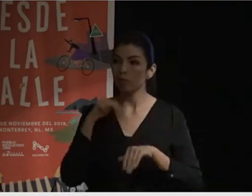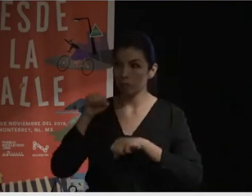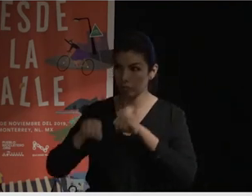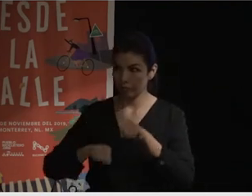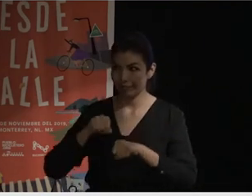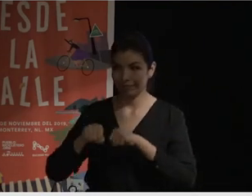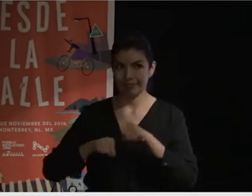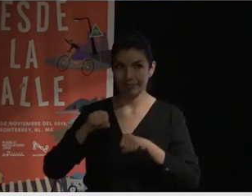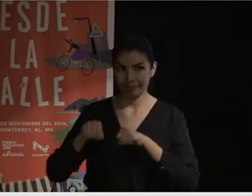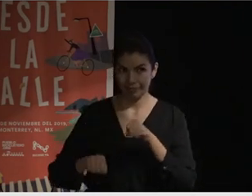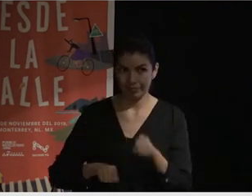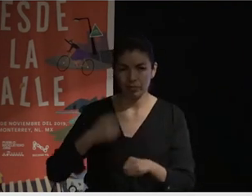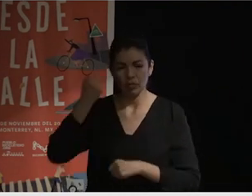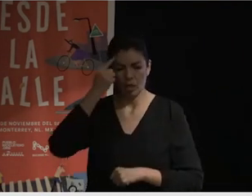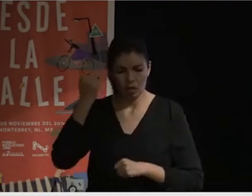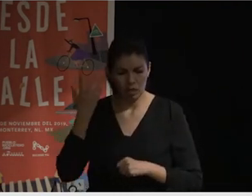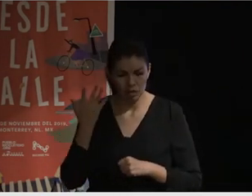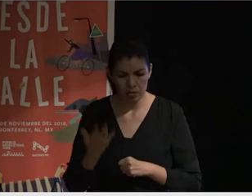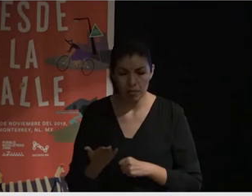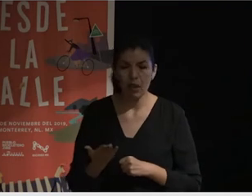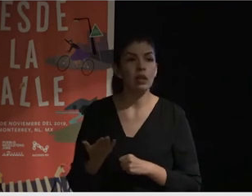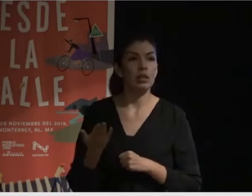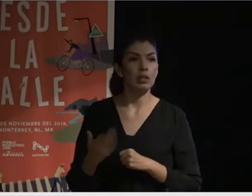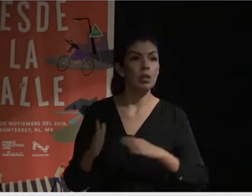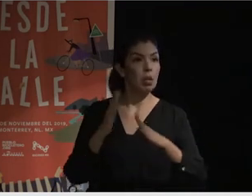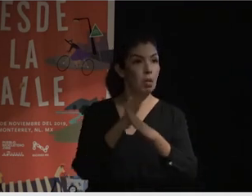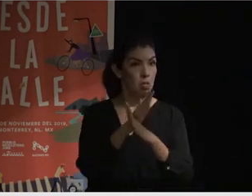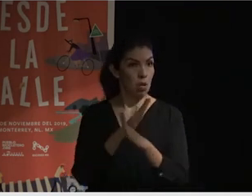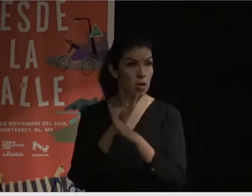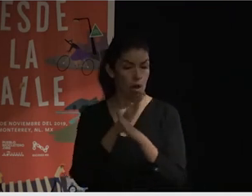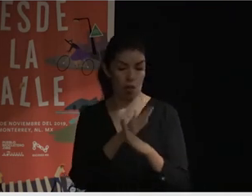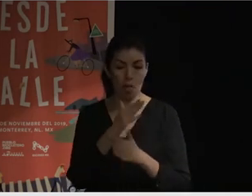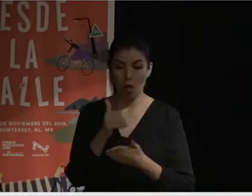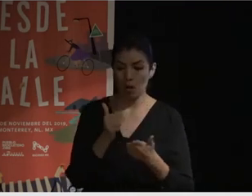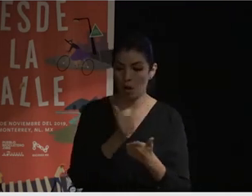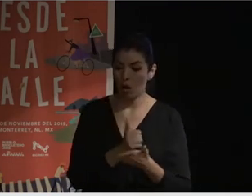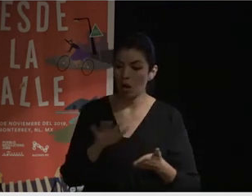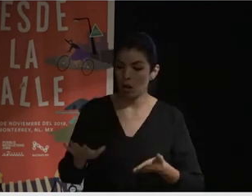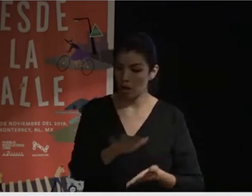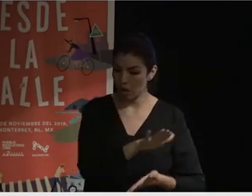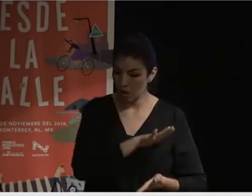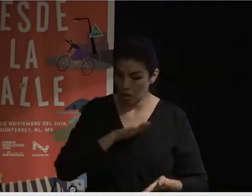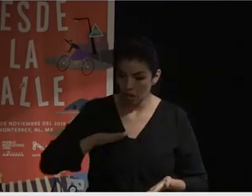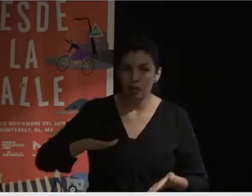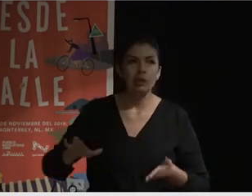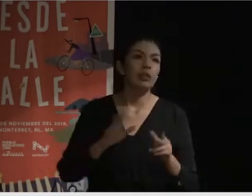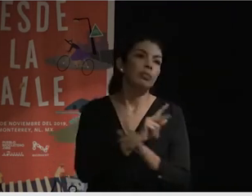público, ¿no? Y me hizo recordar lo que ustedes comentan a través de sus participaciones, lo que